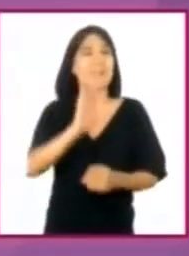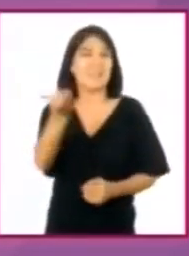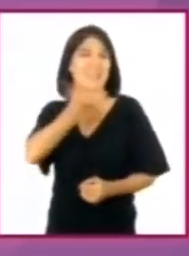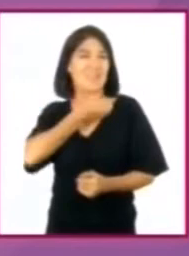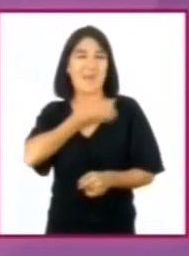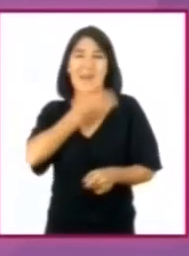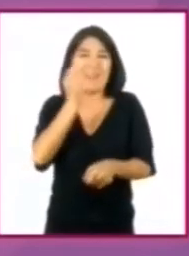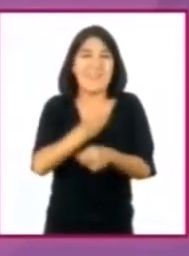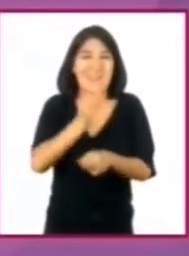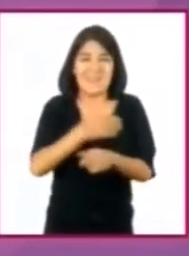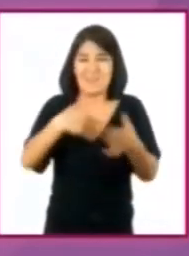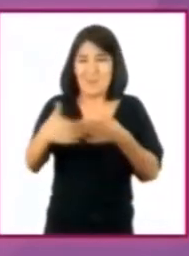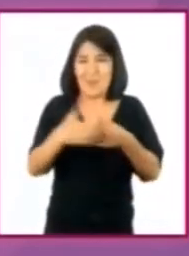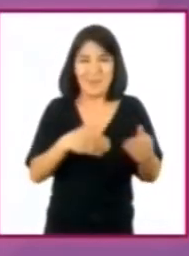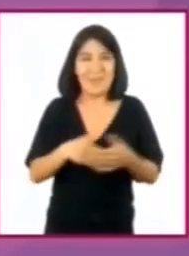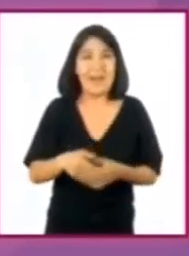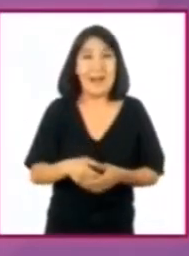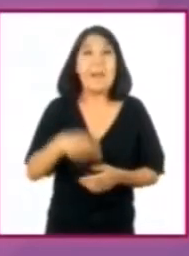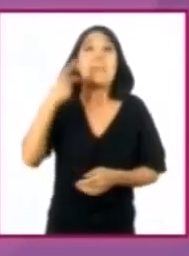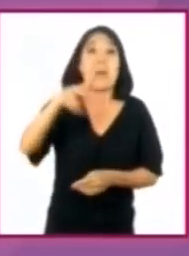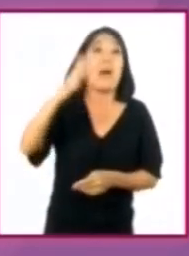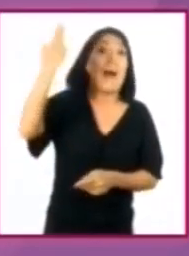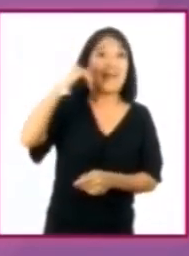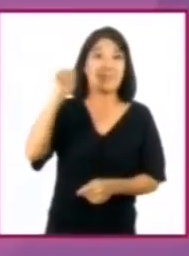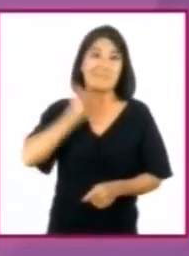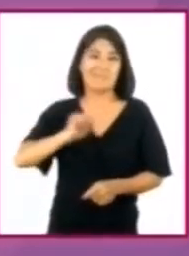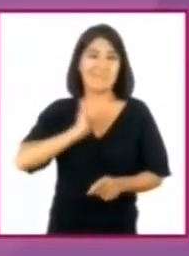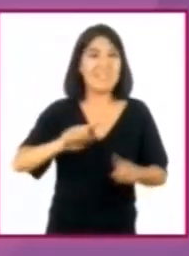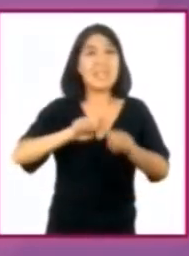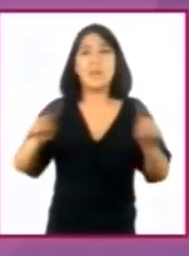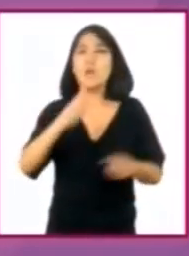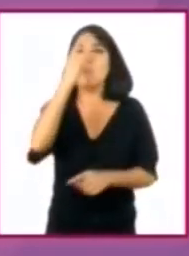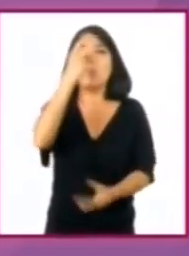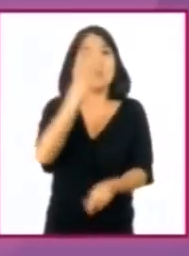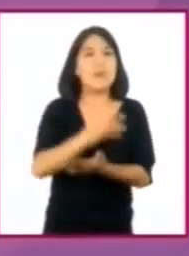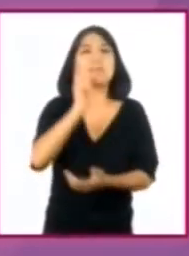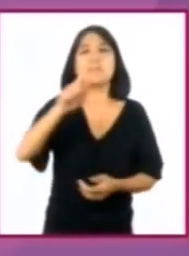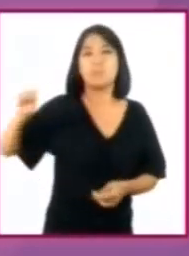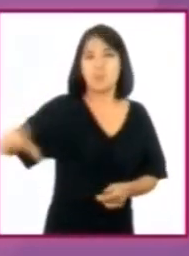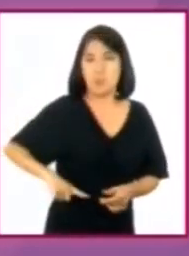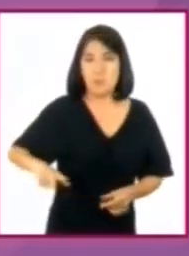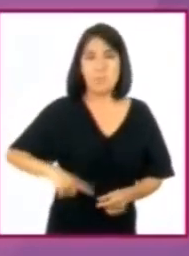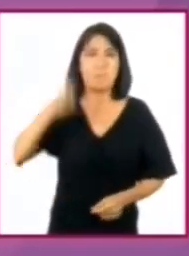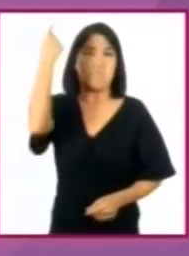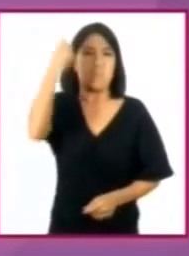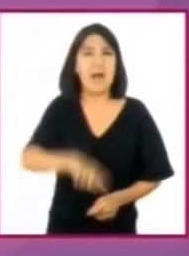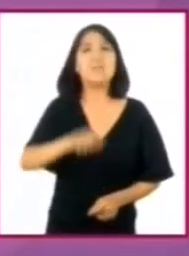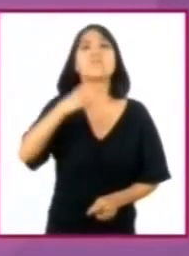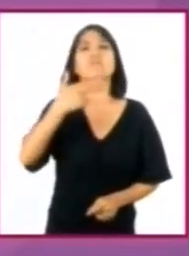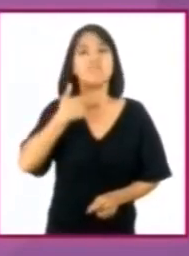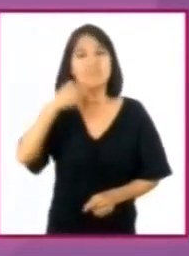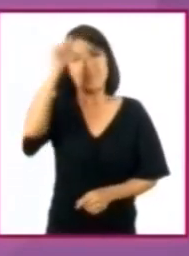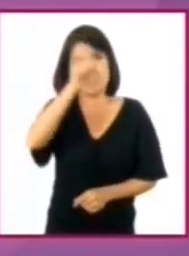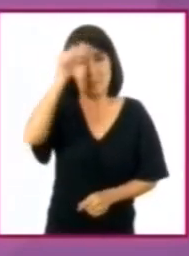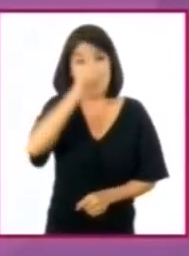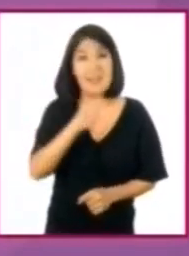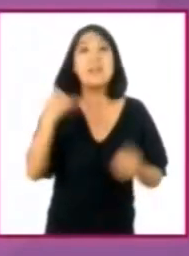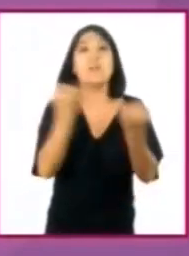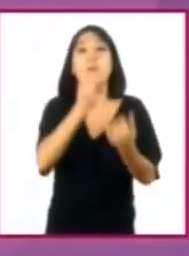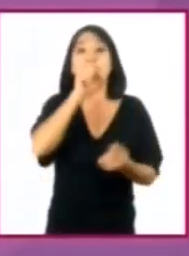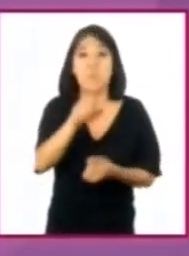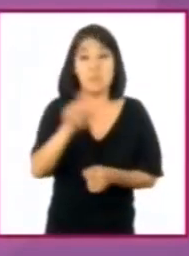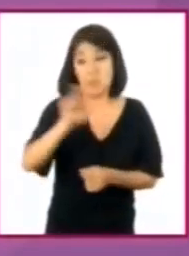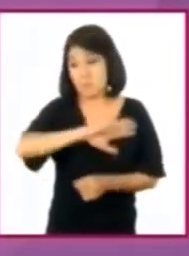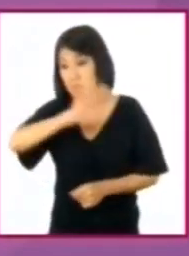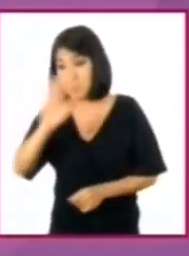día. Obviamente, los palacios eran habitados únicamente por los gobernantes y los sacerdotes. Y muchos de ellos, al